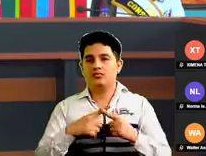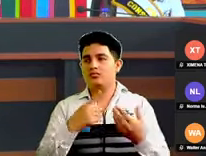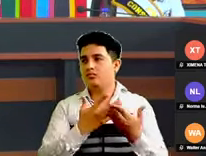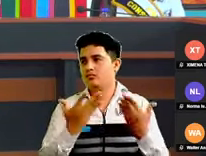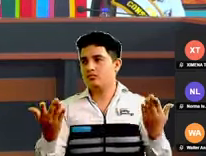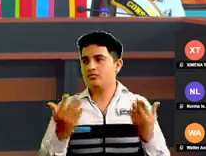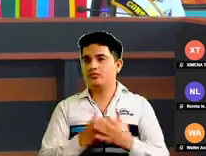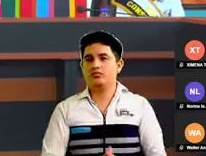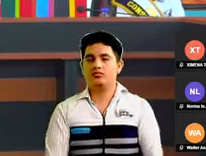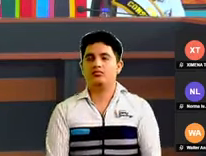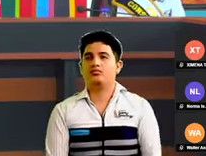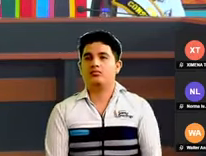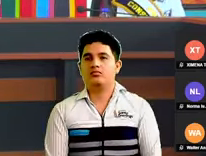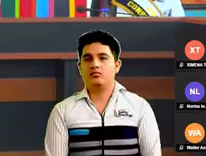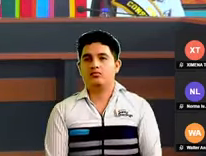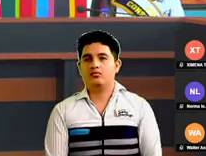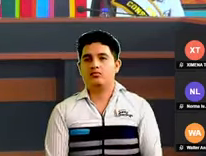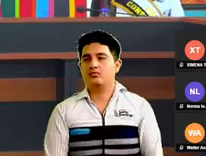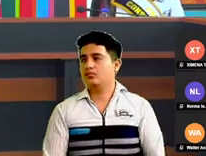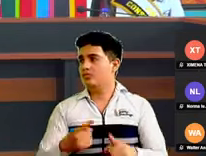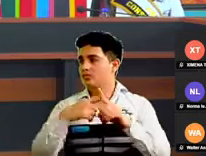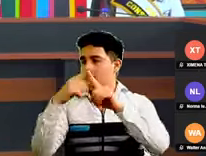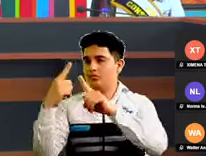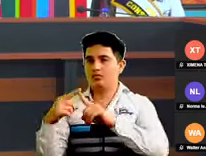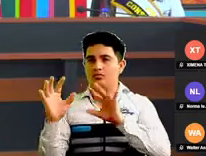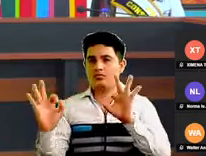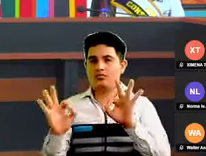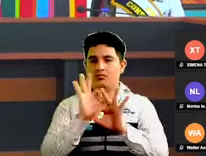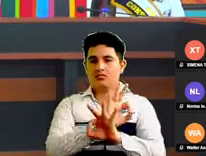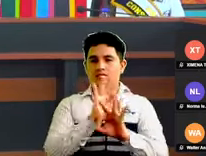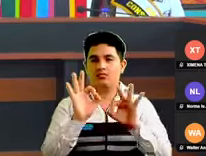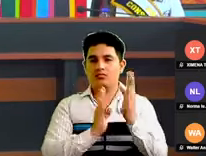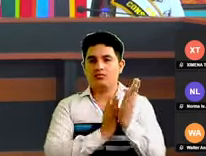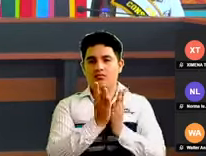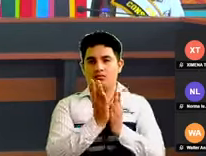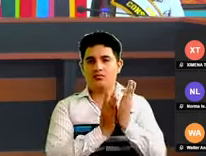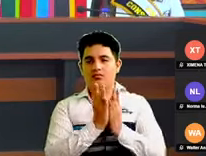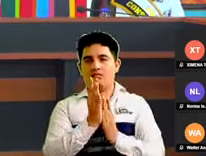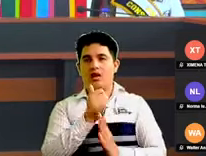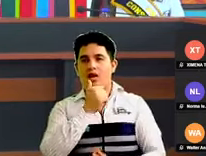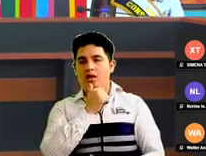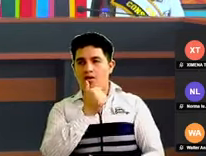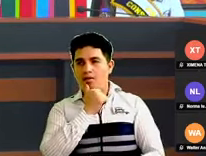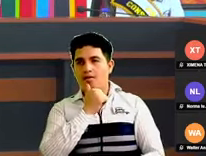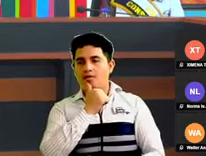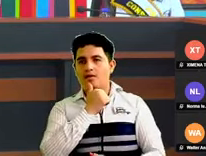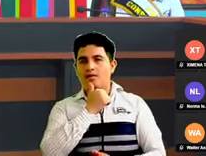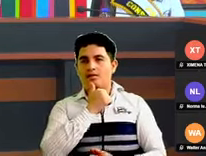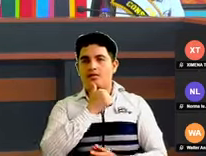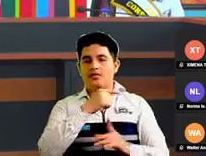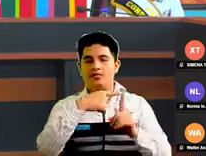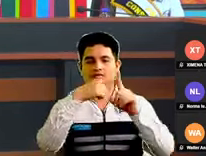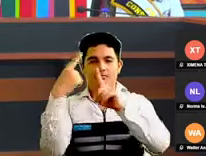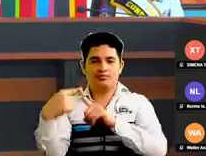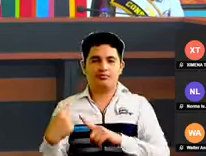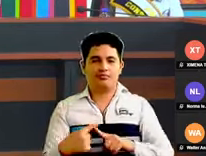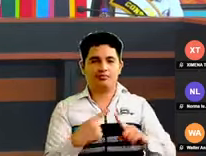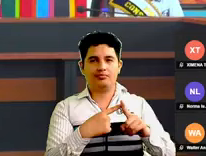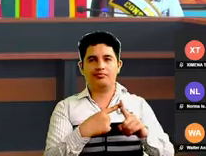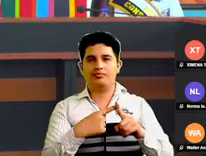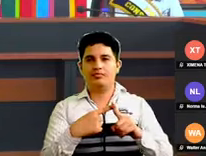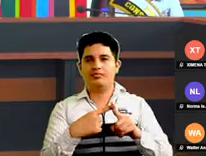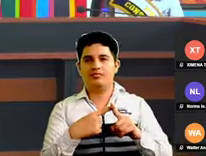urbano marginales, en torno al otorgamiento de servicios básicos, agua potable, vialidad, entre otros, que